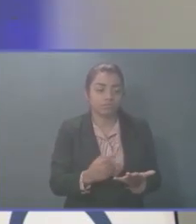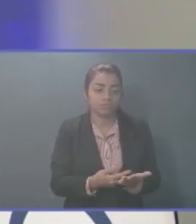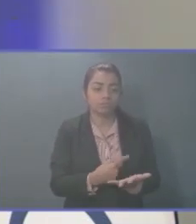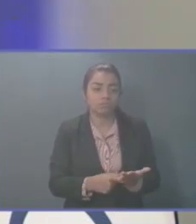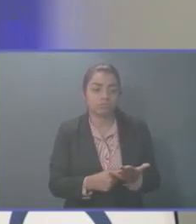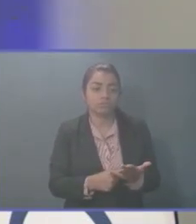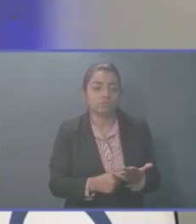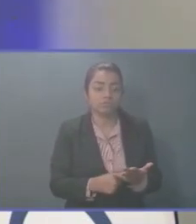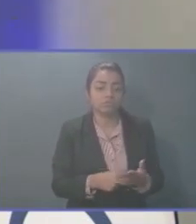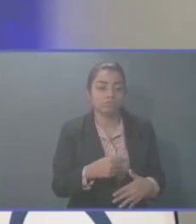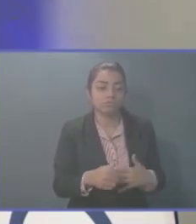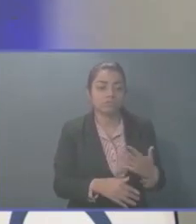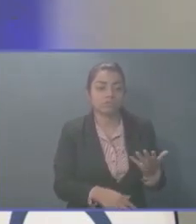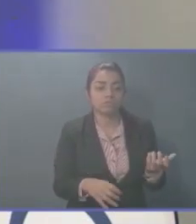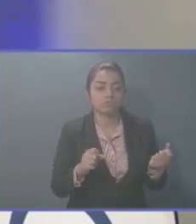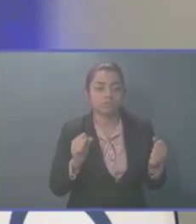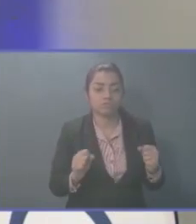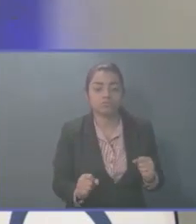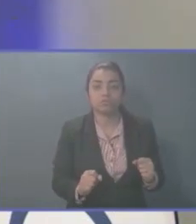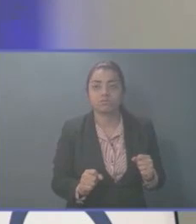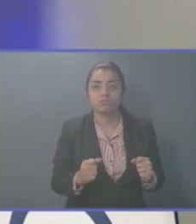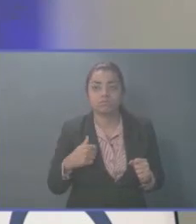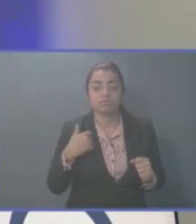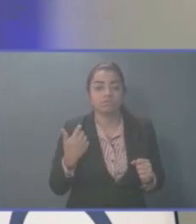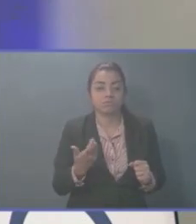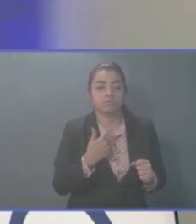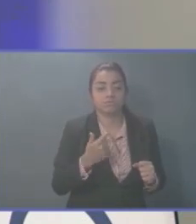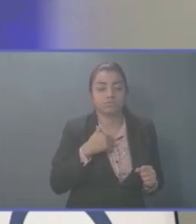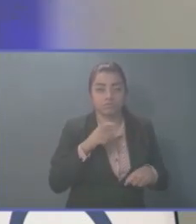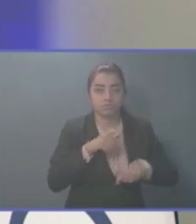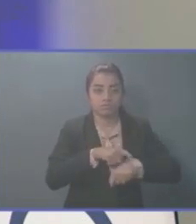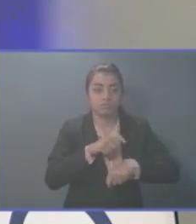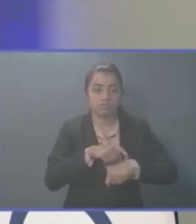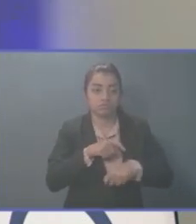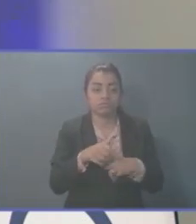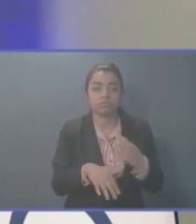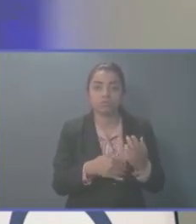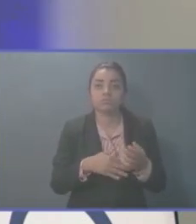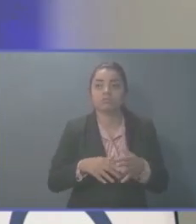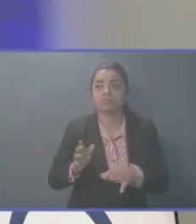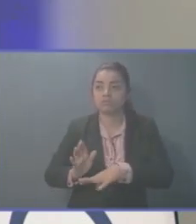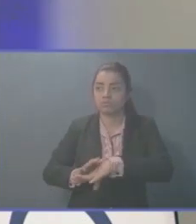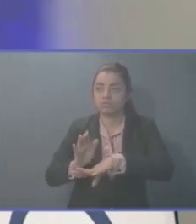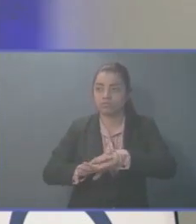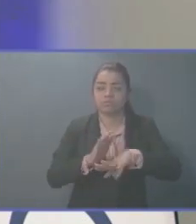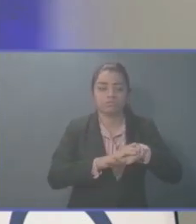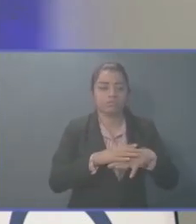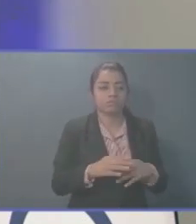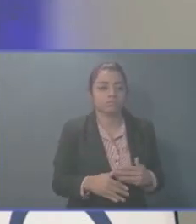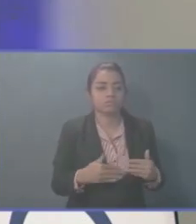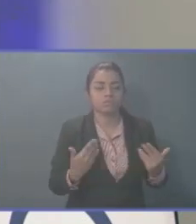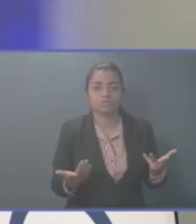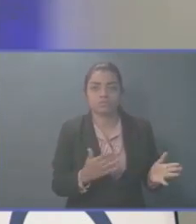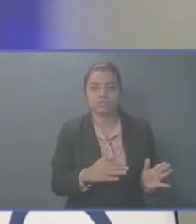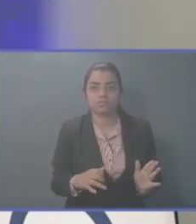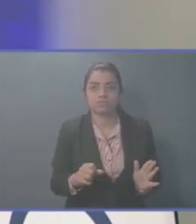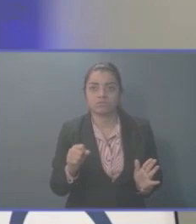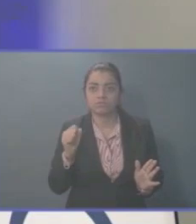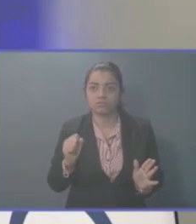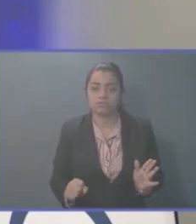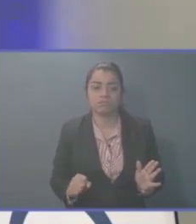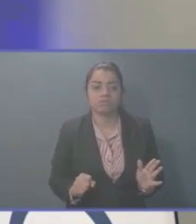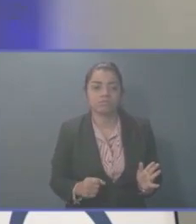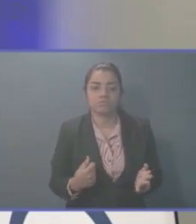y de información. Por eso nos tomamos el tiempo de convocar a quienes están involucrados, y en este